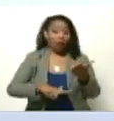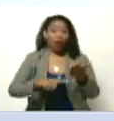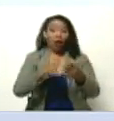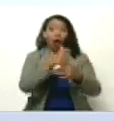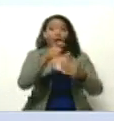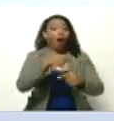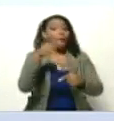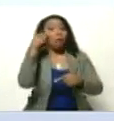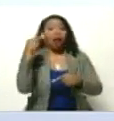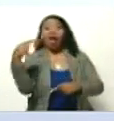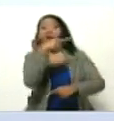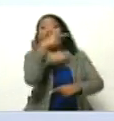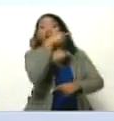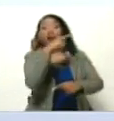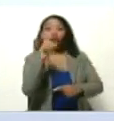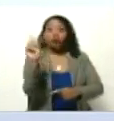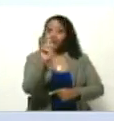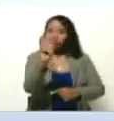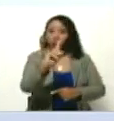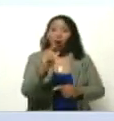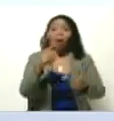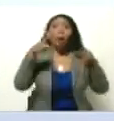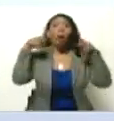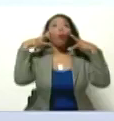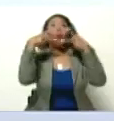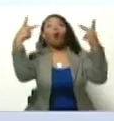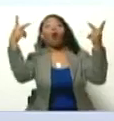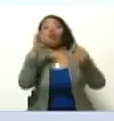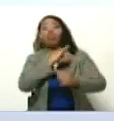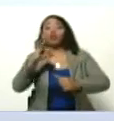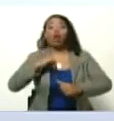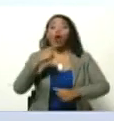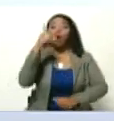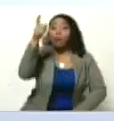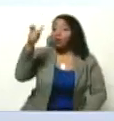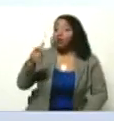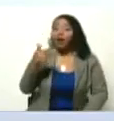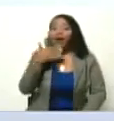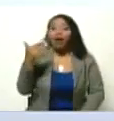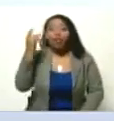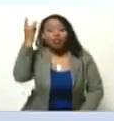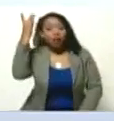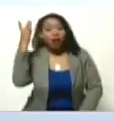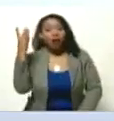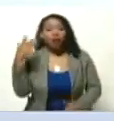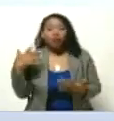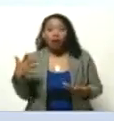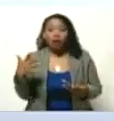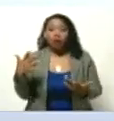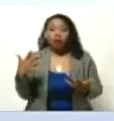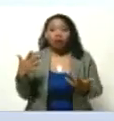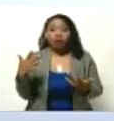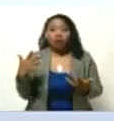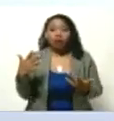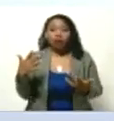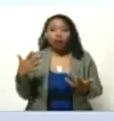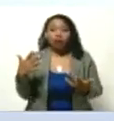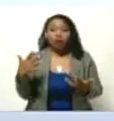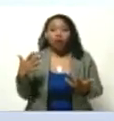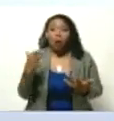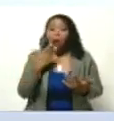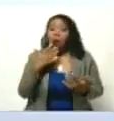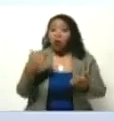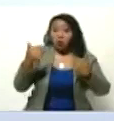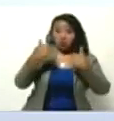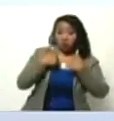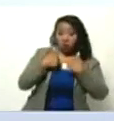líneas, sin propagandas individuales de alguien que crea que sin él o